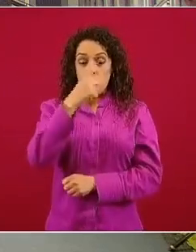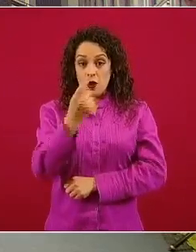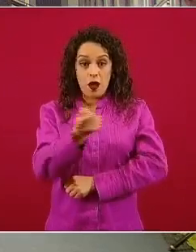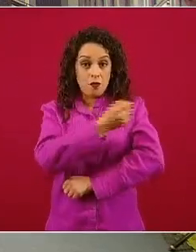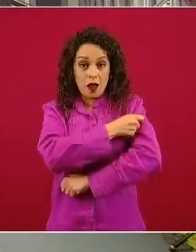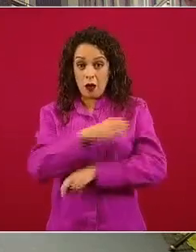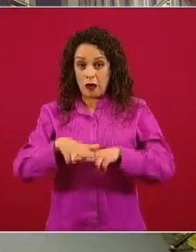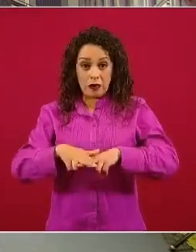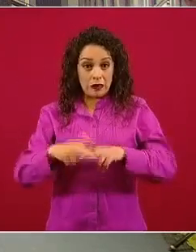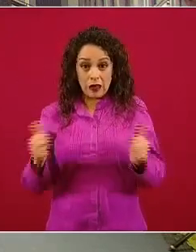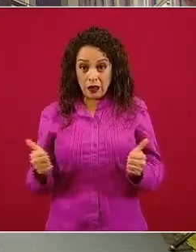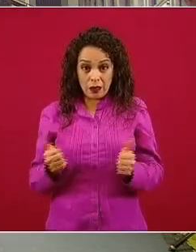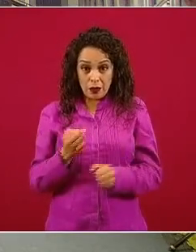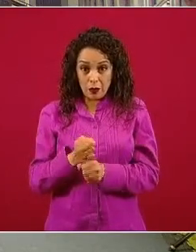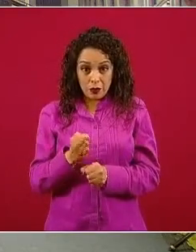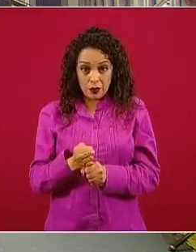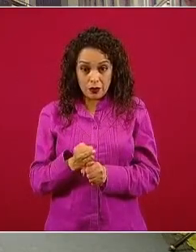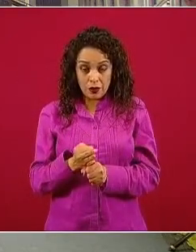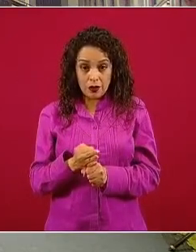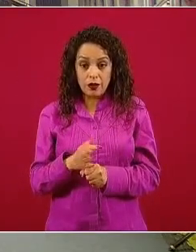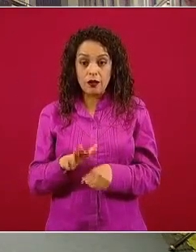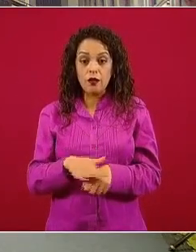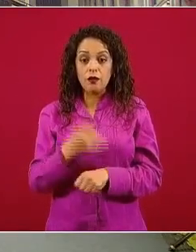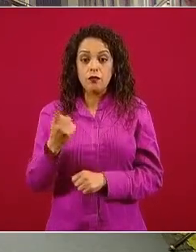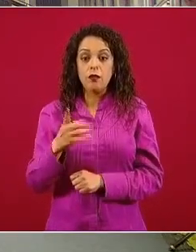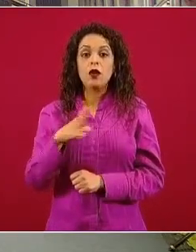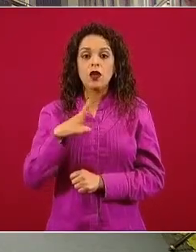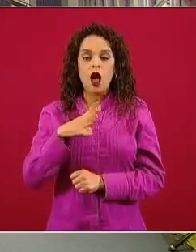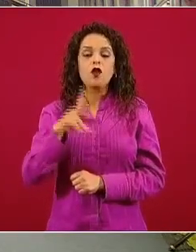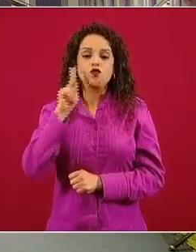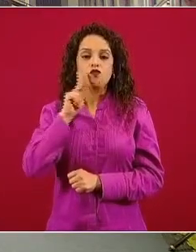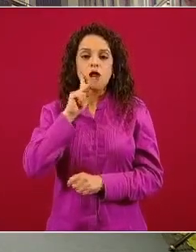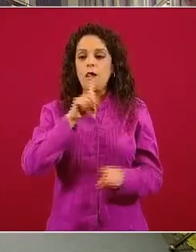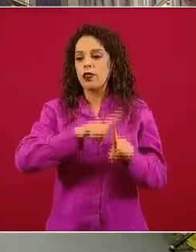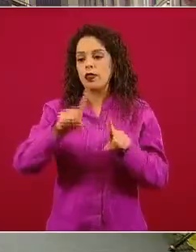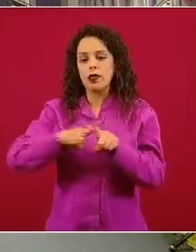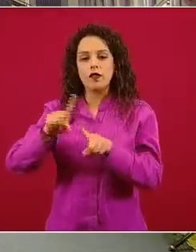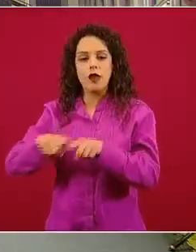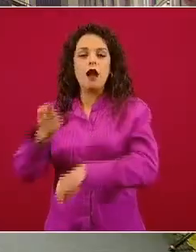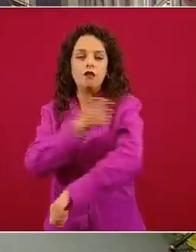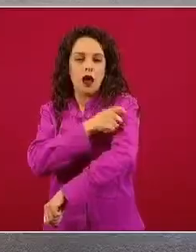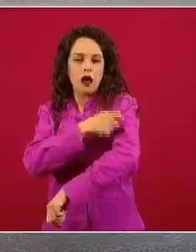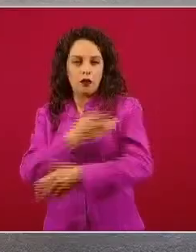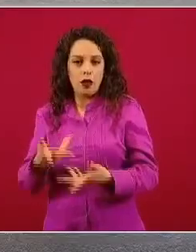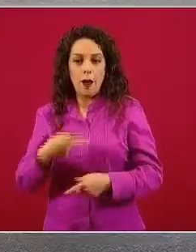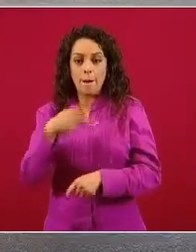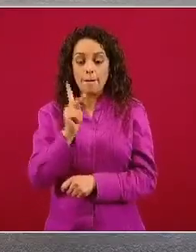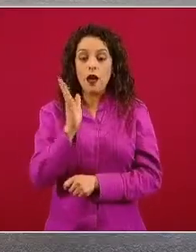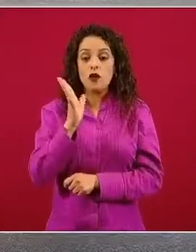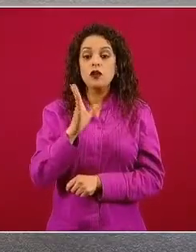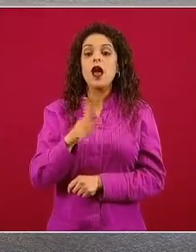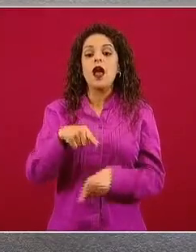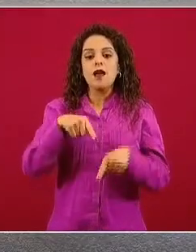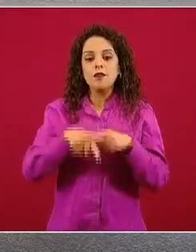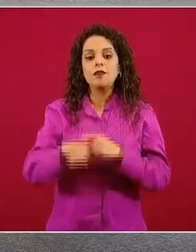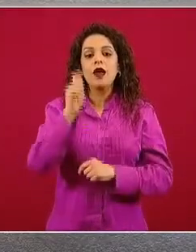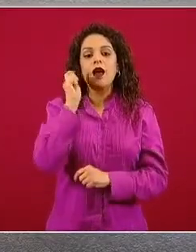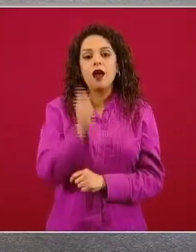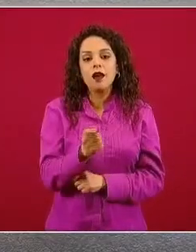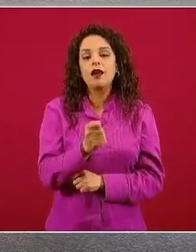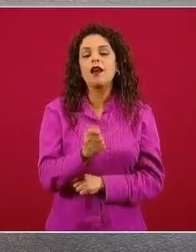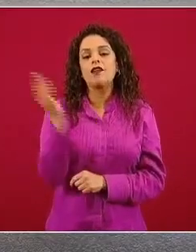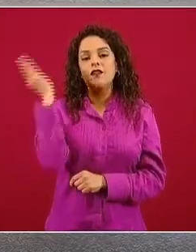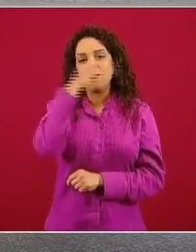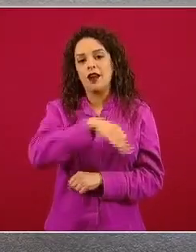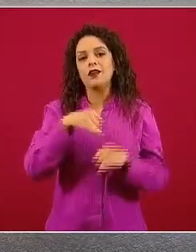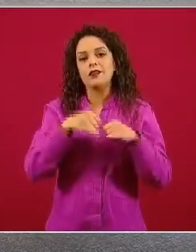esta situación, porque obviamente hubo un periodo de pruebas de distintas vacunas, y ya empezó la infodemia, es decir,